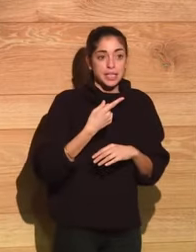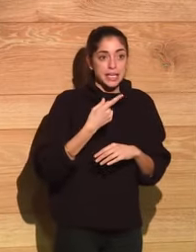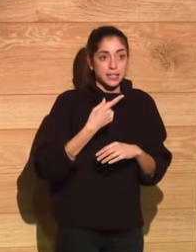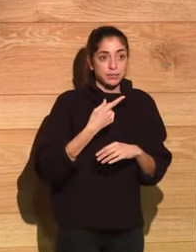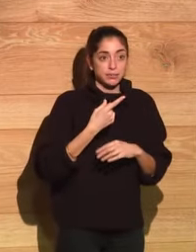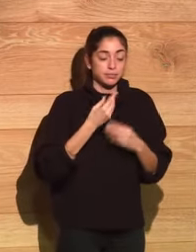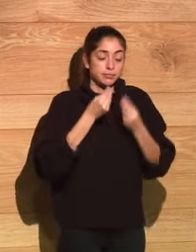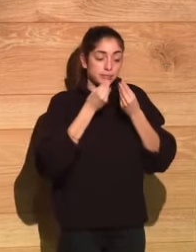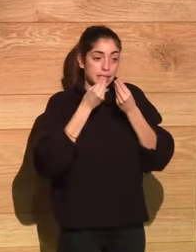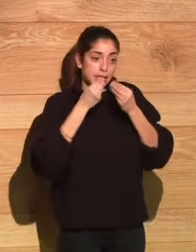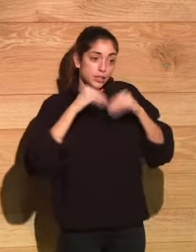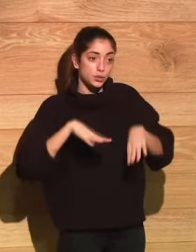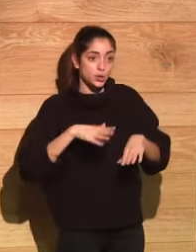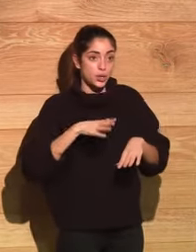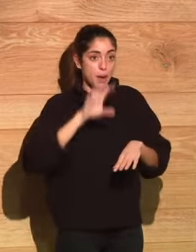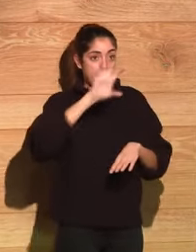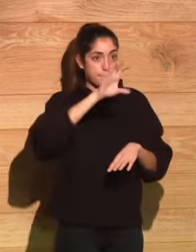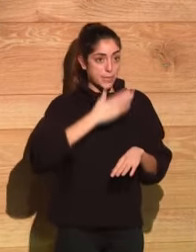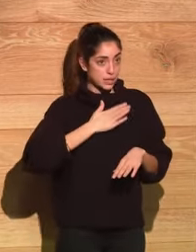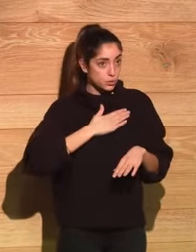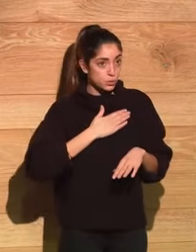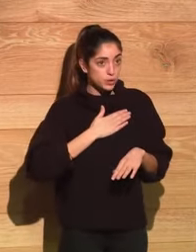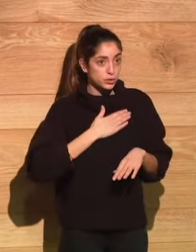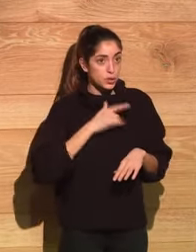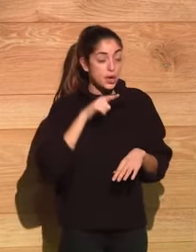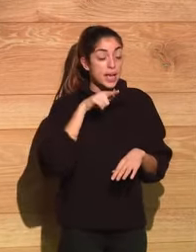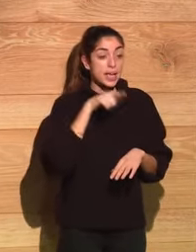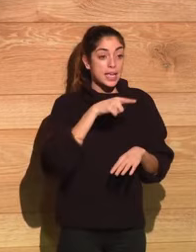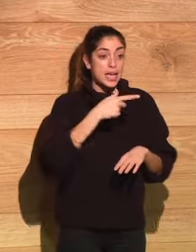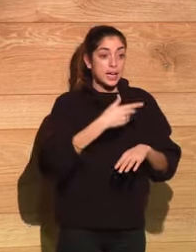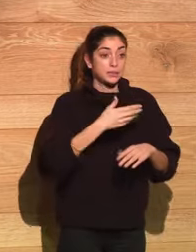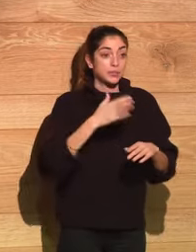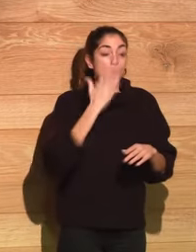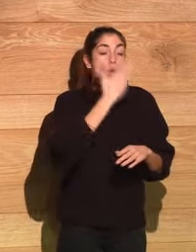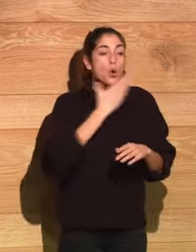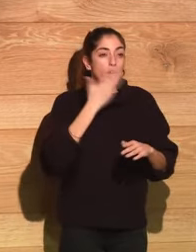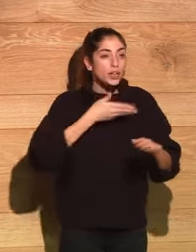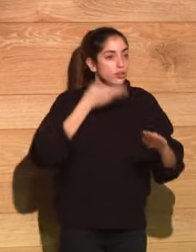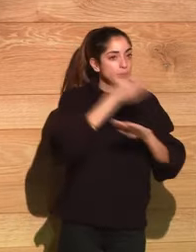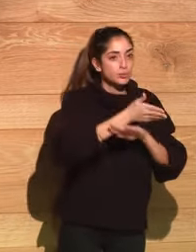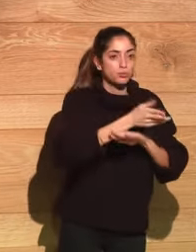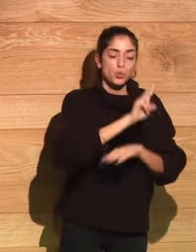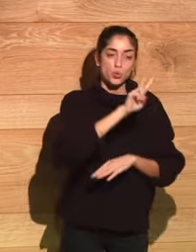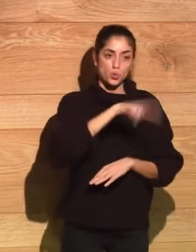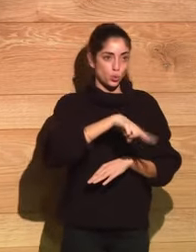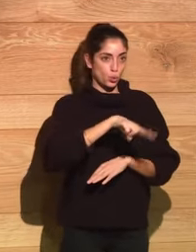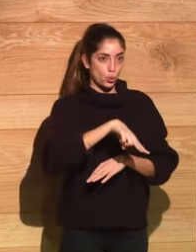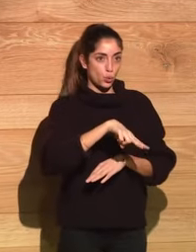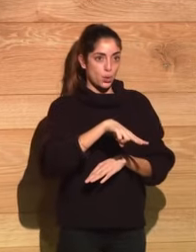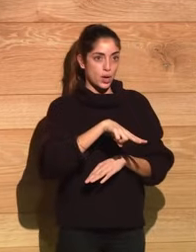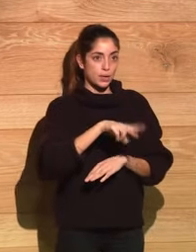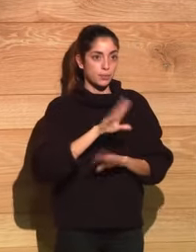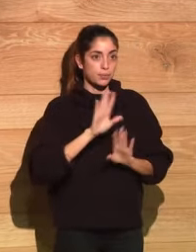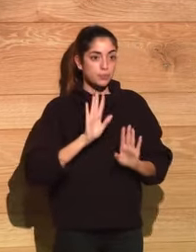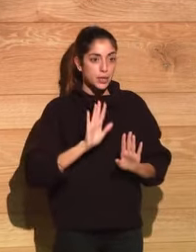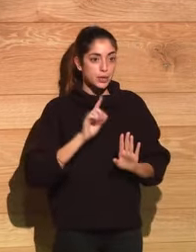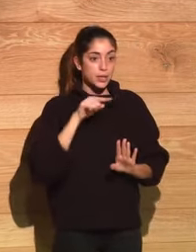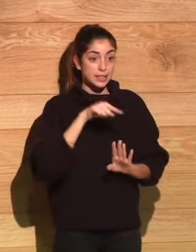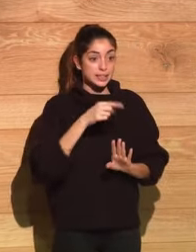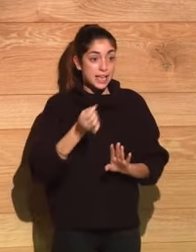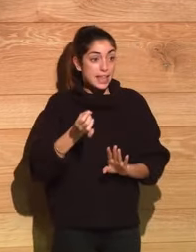país. No fue nunca a la escuela, que esa es muy buena idea, si uno realmente